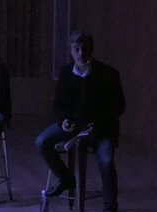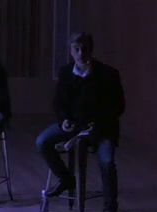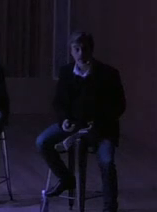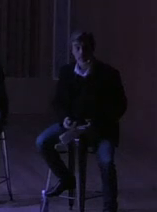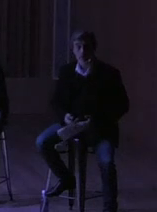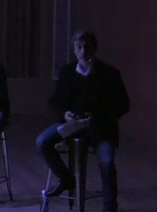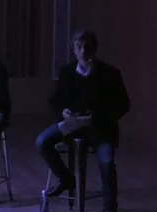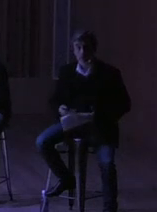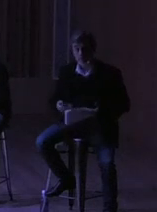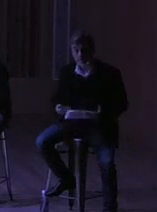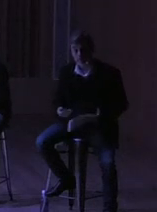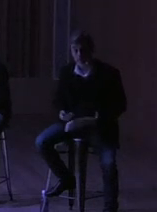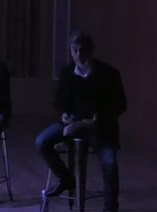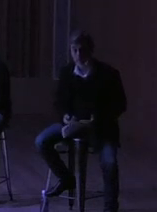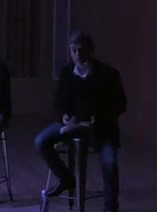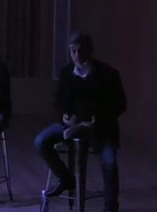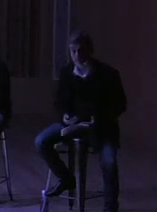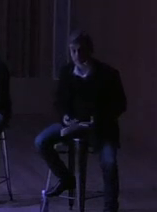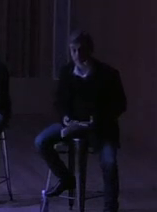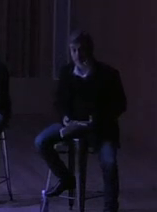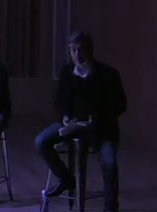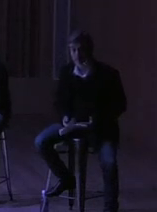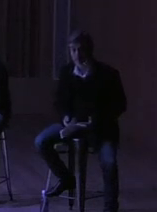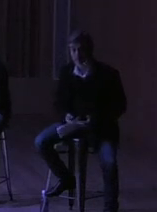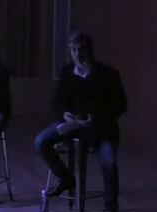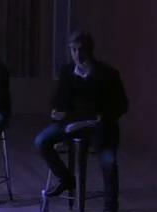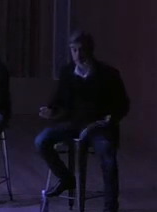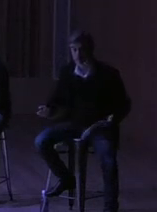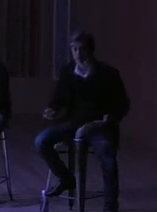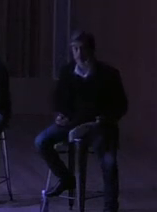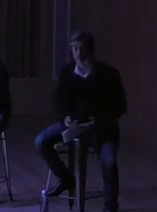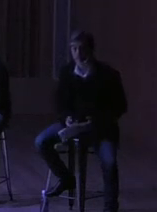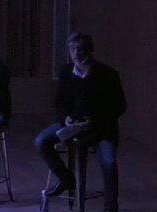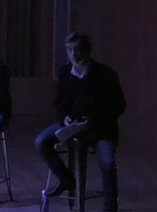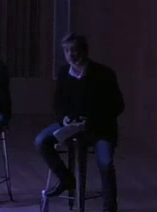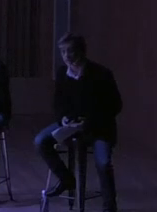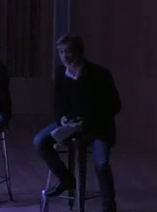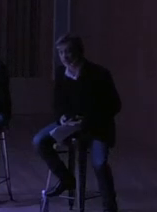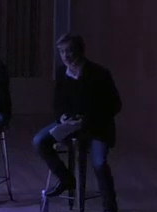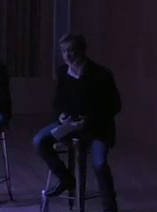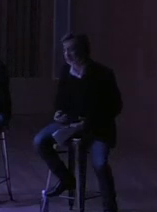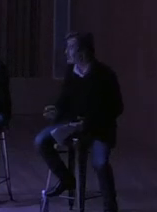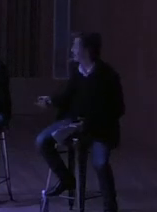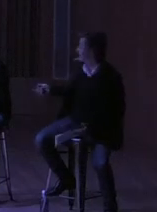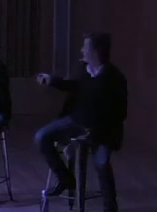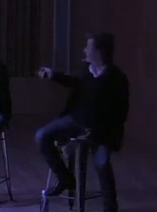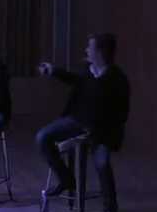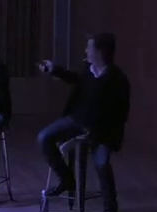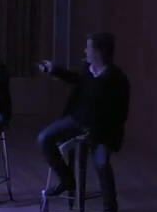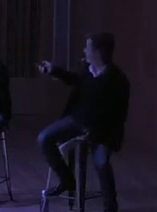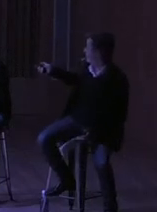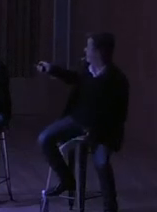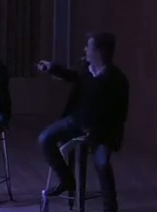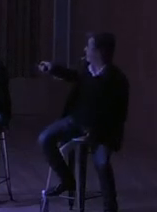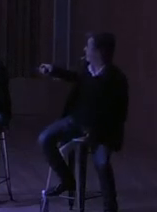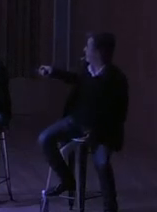sentido perpendicular y por lo tanto la movilidad también requería de entender cómo se cruzaba esta rambla, cómo se iba a atravesar y en ese sentido el